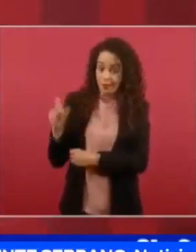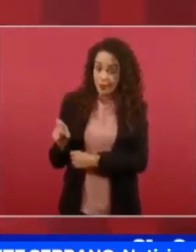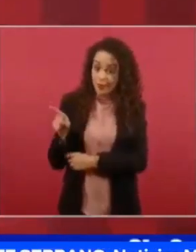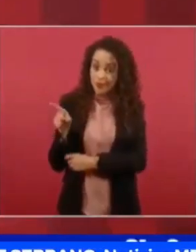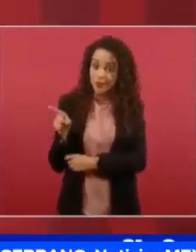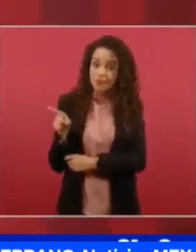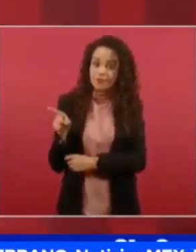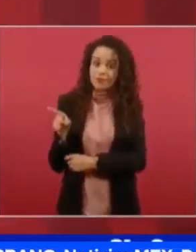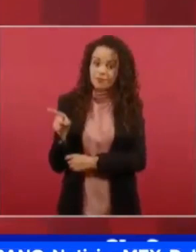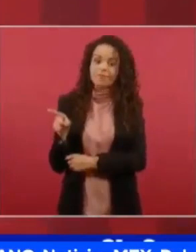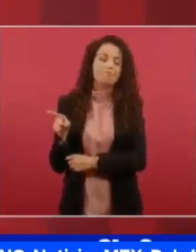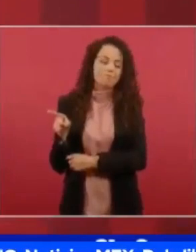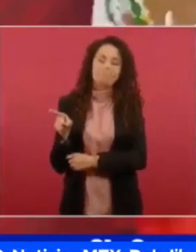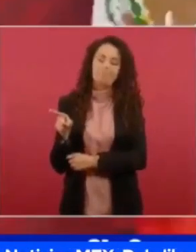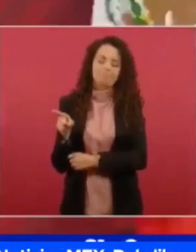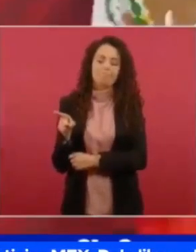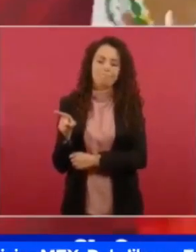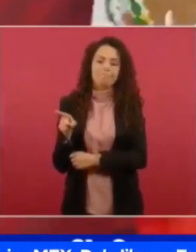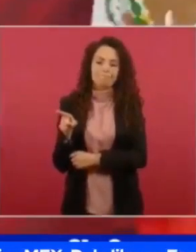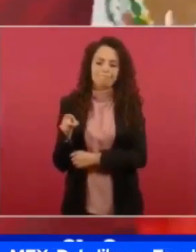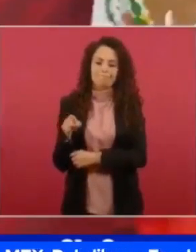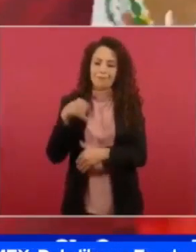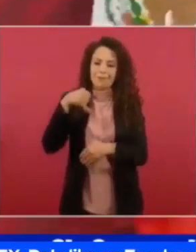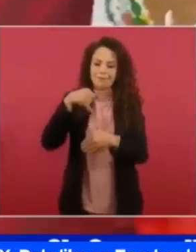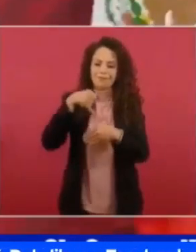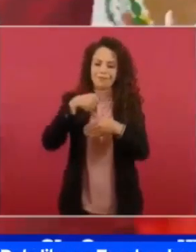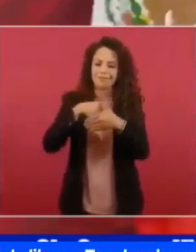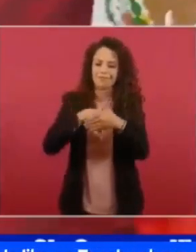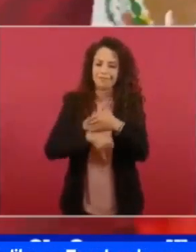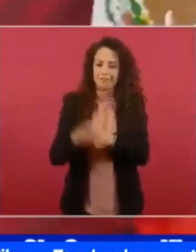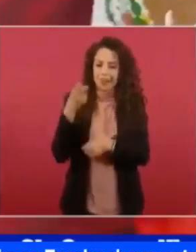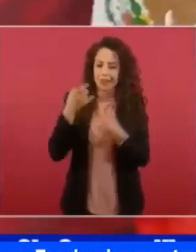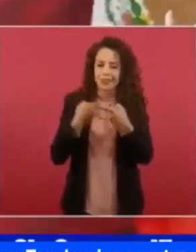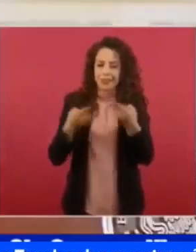pues conocen de estas historias, nada más